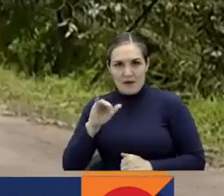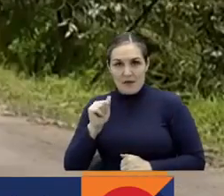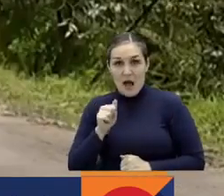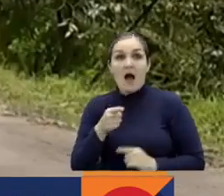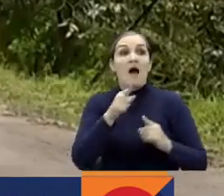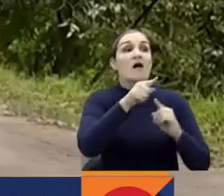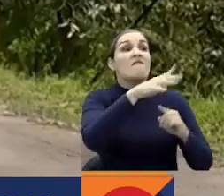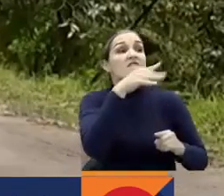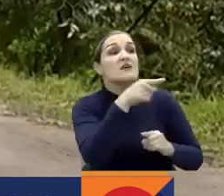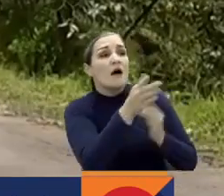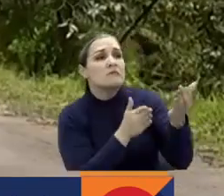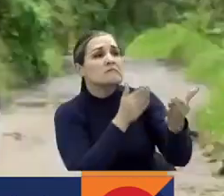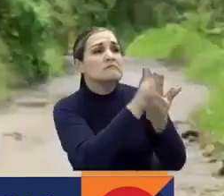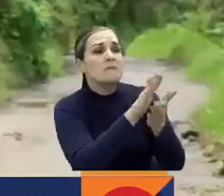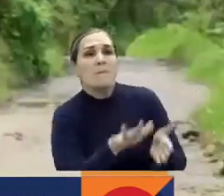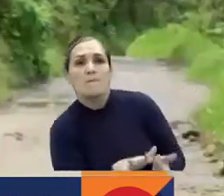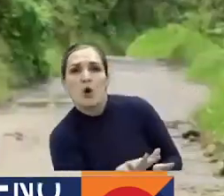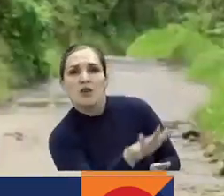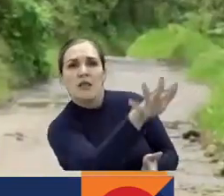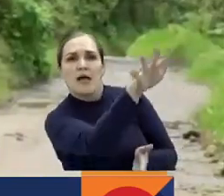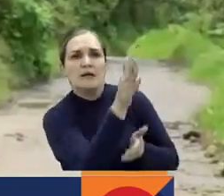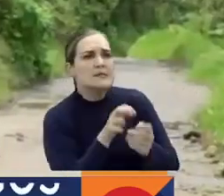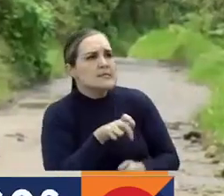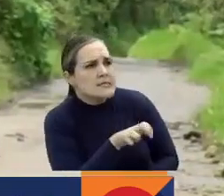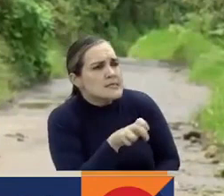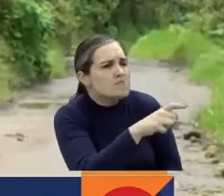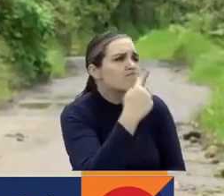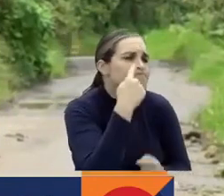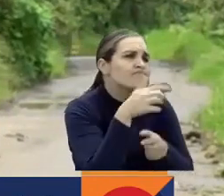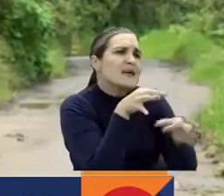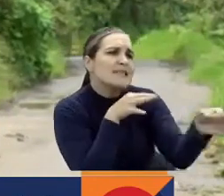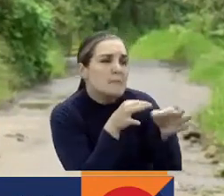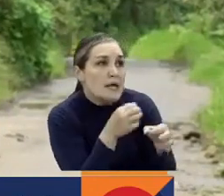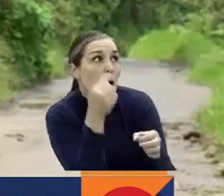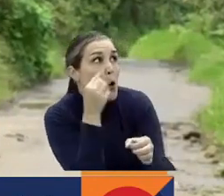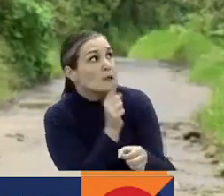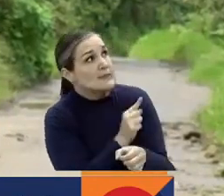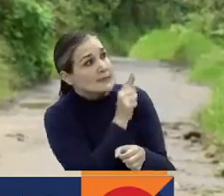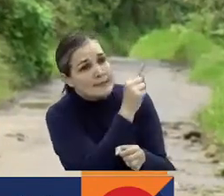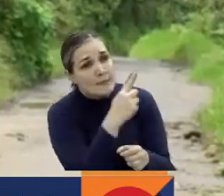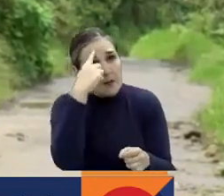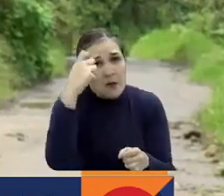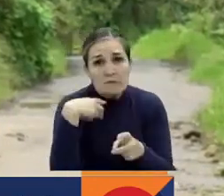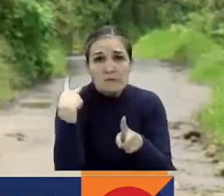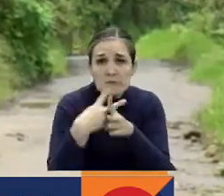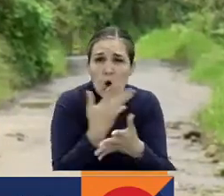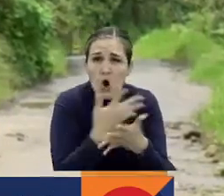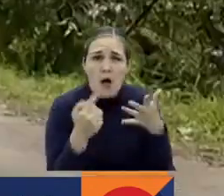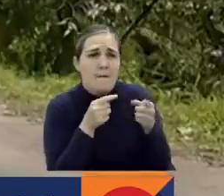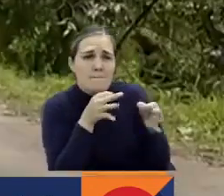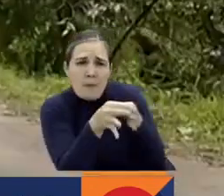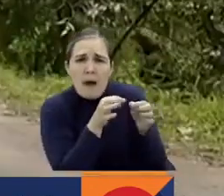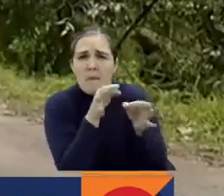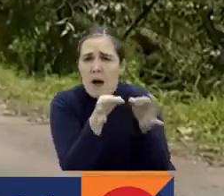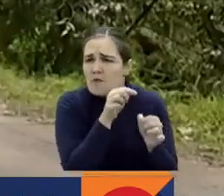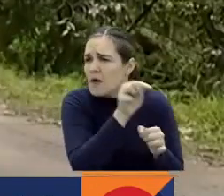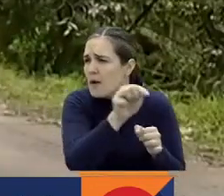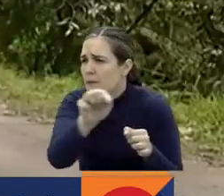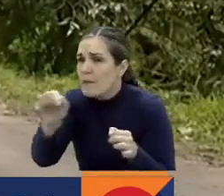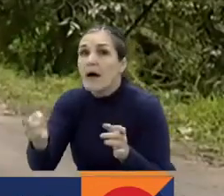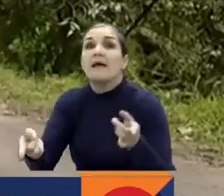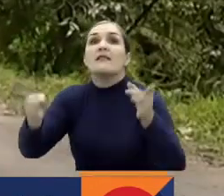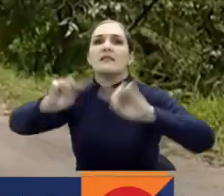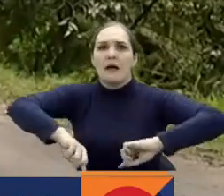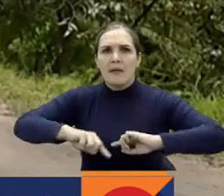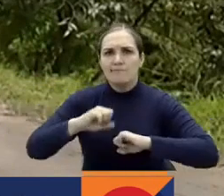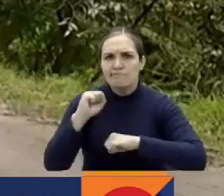fincas que quedan aquí montaña arriba para explicarles los riesgos a los que están expuestos ante una posible erupción. También están trabajando en